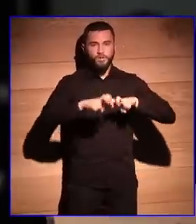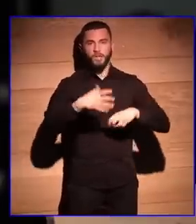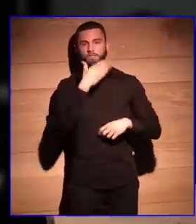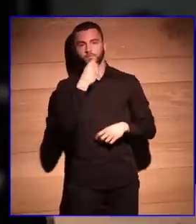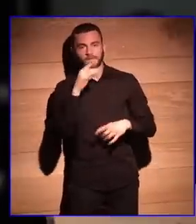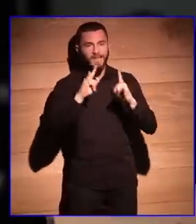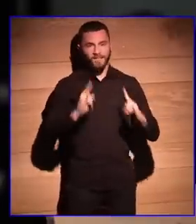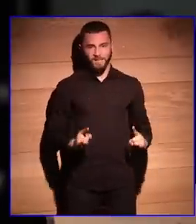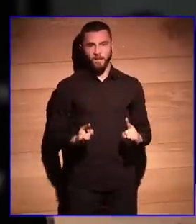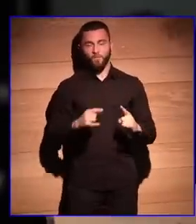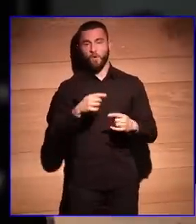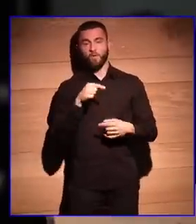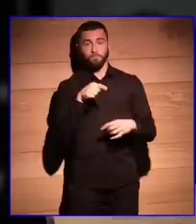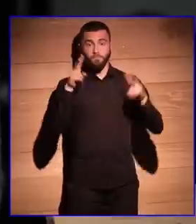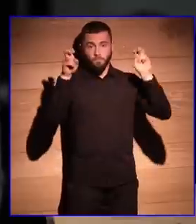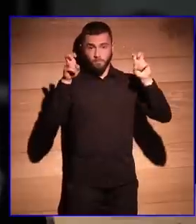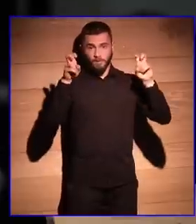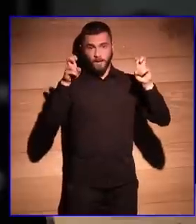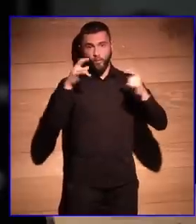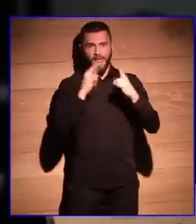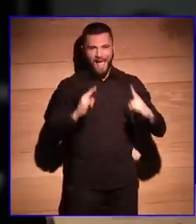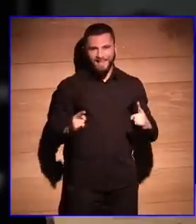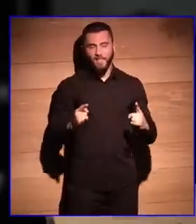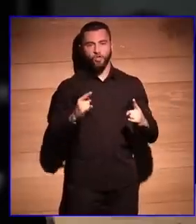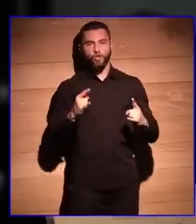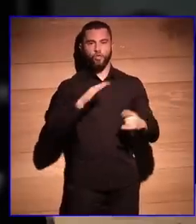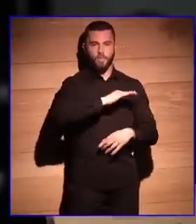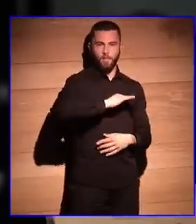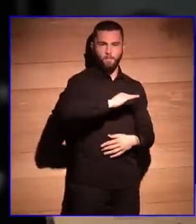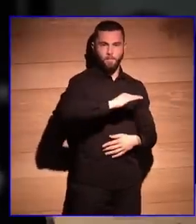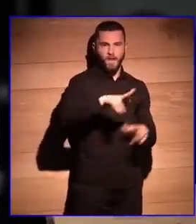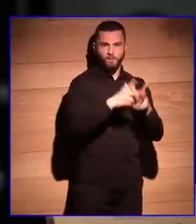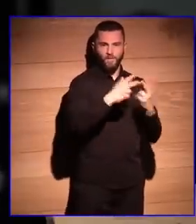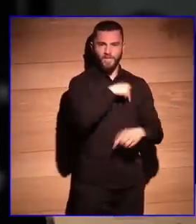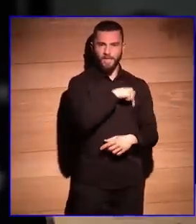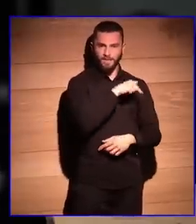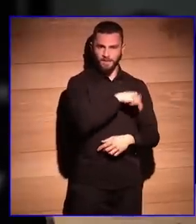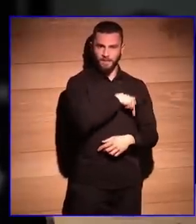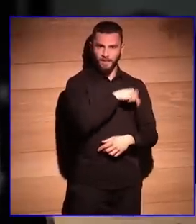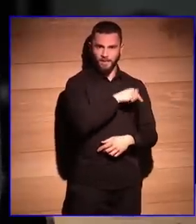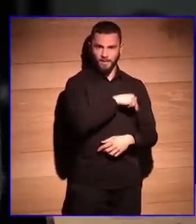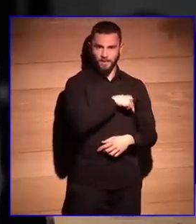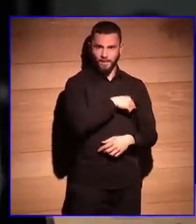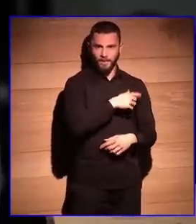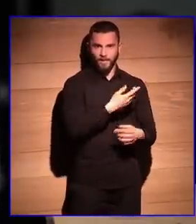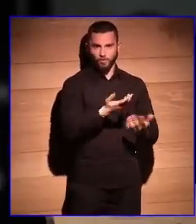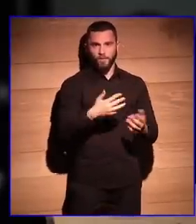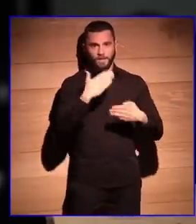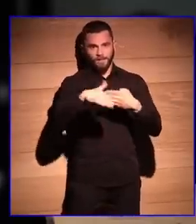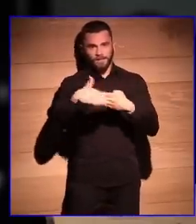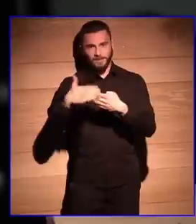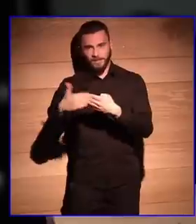que también tiene que ver con una atracción por el mal que va sintiendo la sociedad y a la que conviene desdibujar los